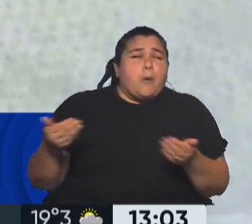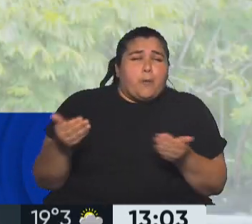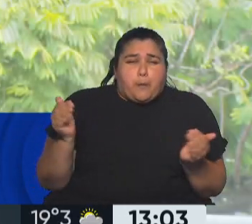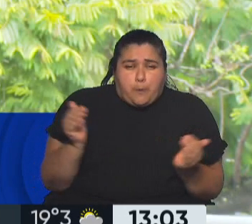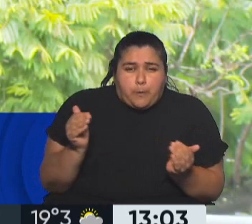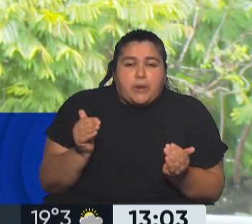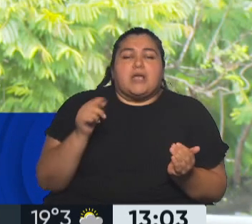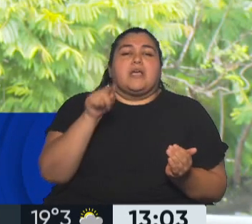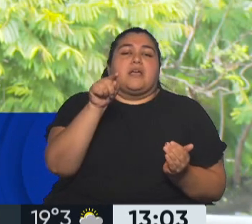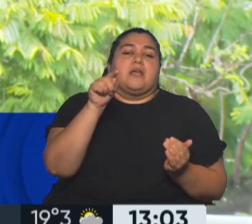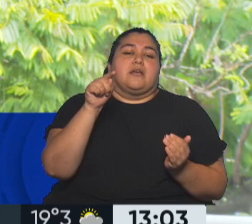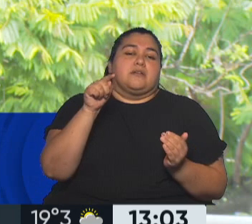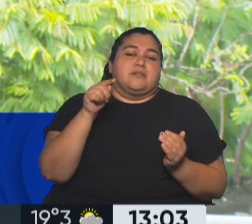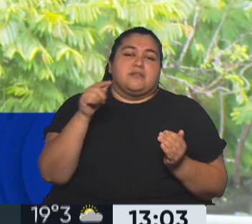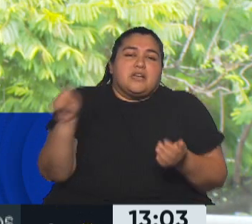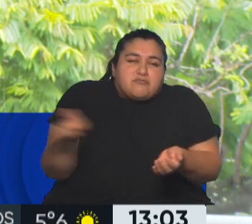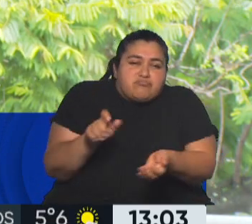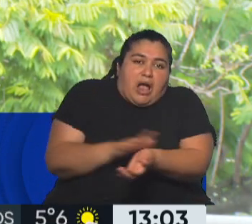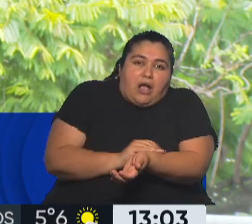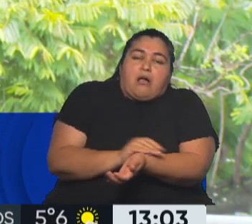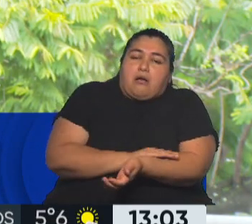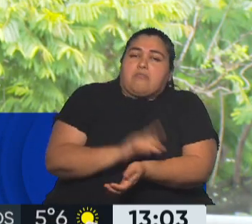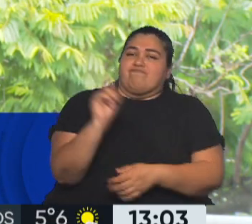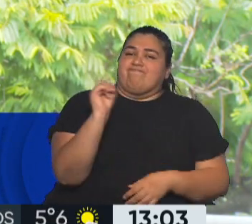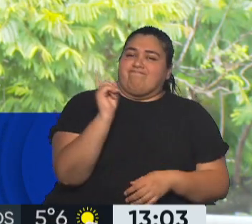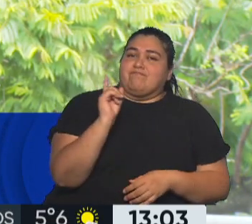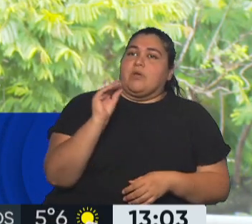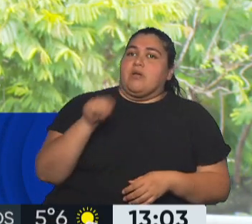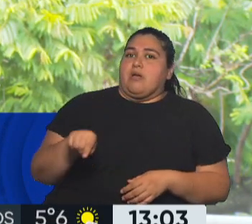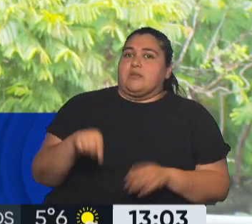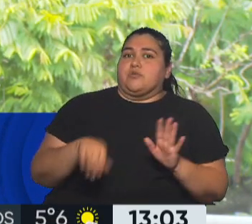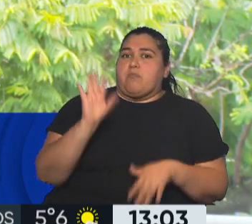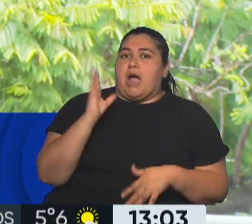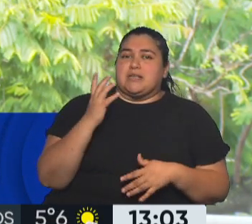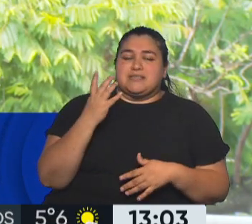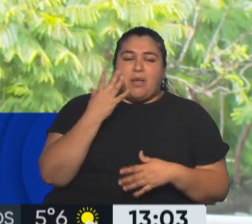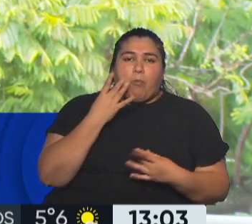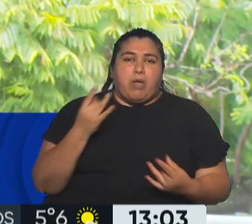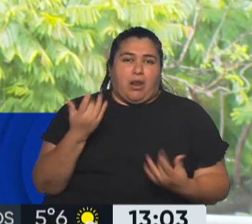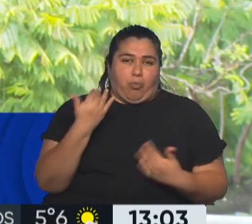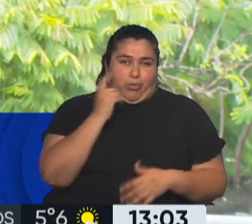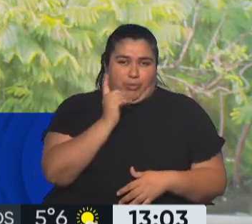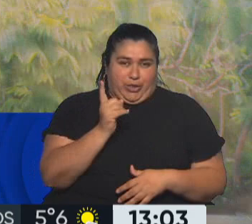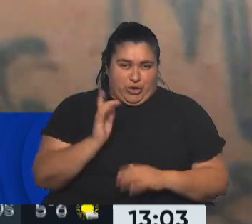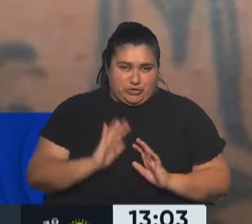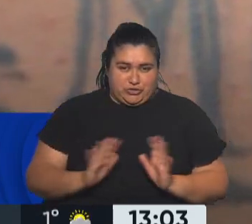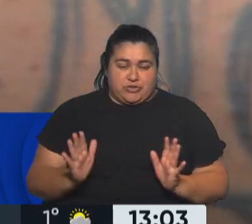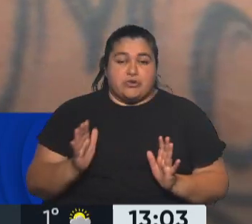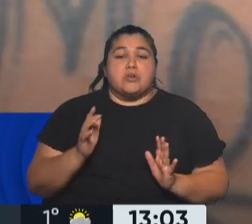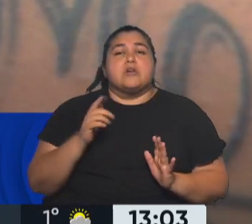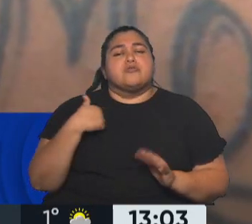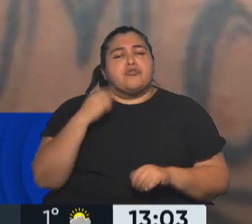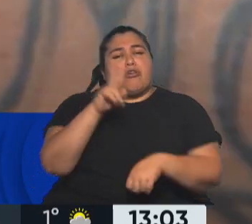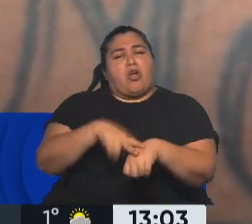medida de lo posible utilizar pocas cosas porque los chicos son tienen más capac de tener reacciones a nivel de piel sí y en general lo que yo